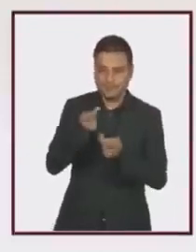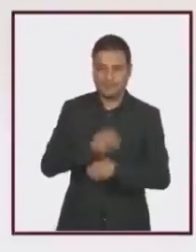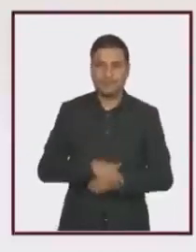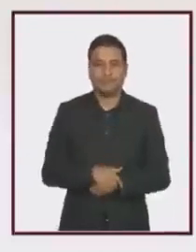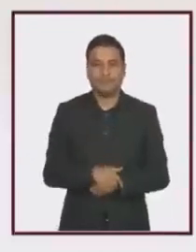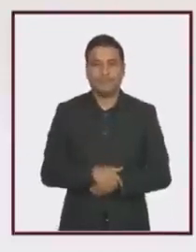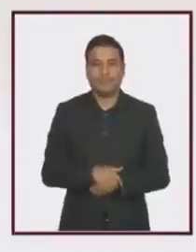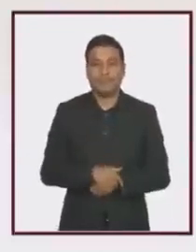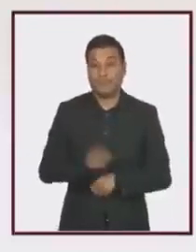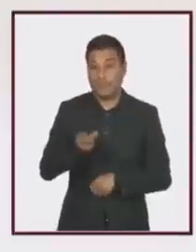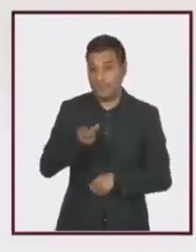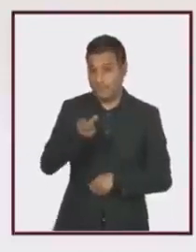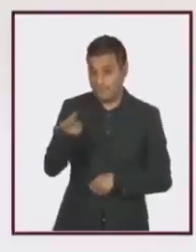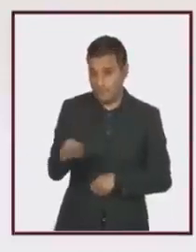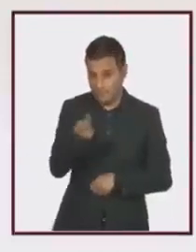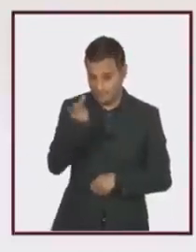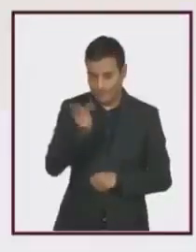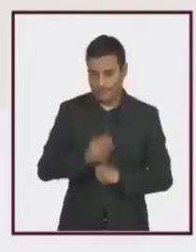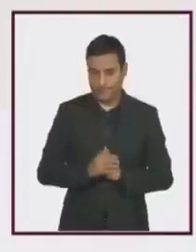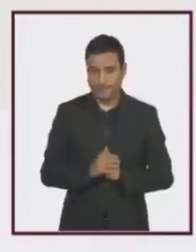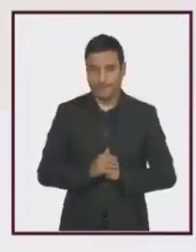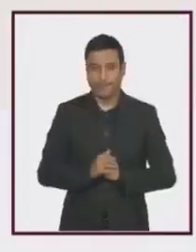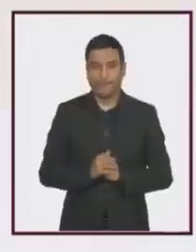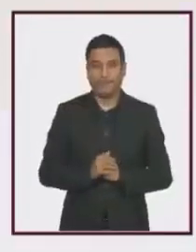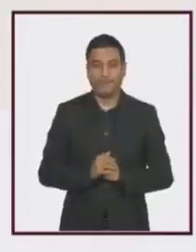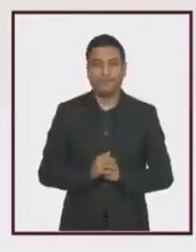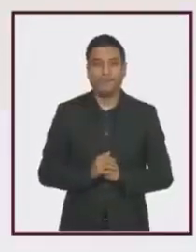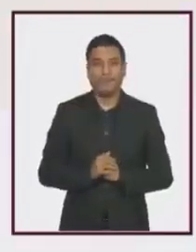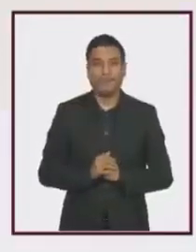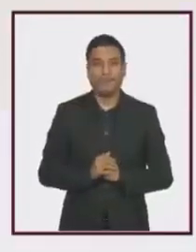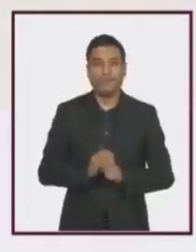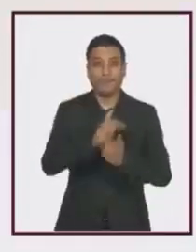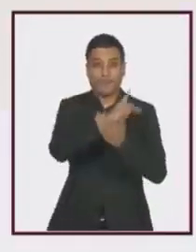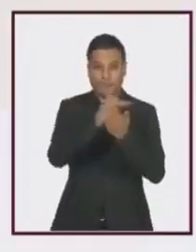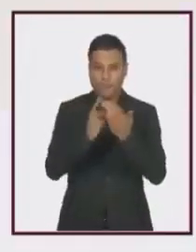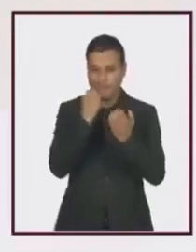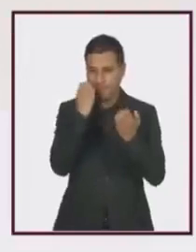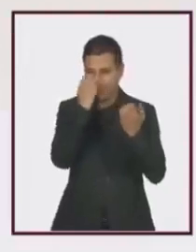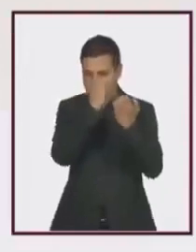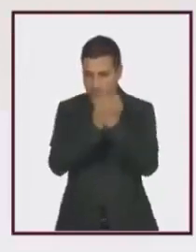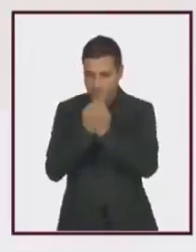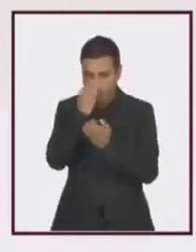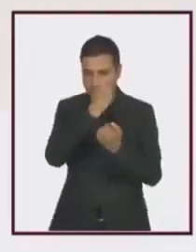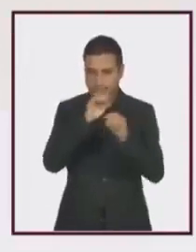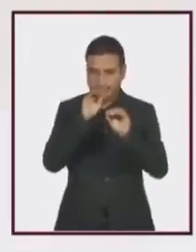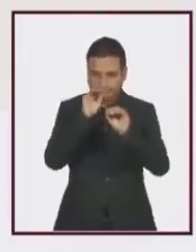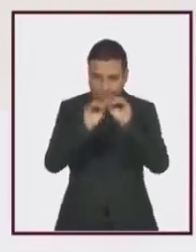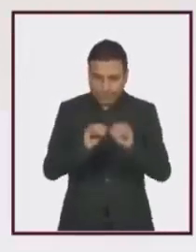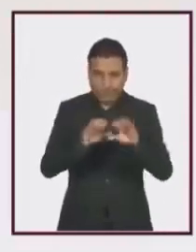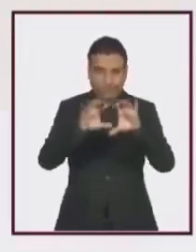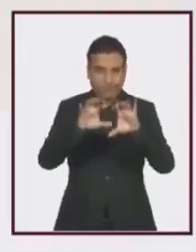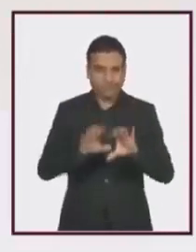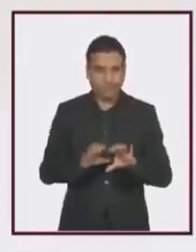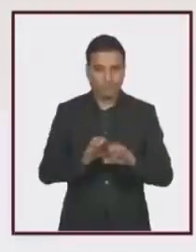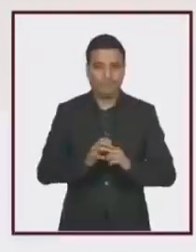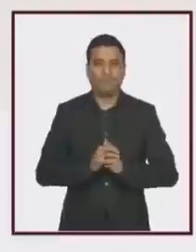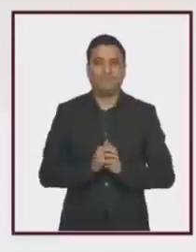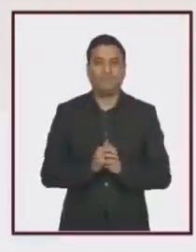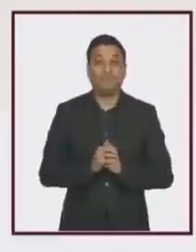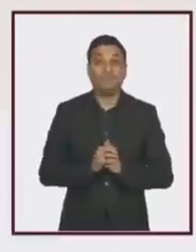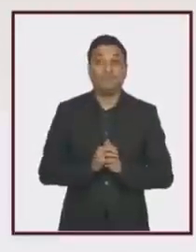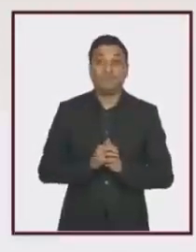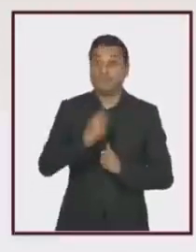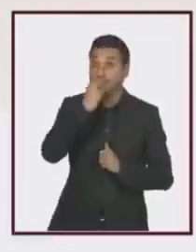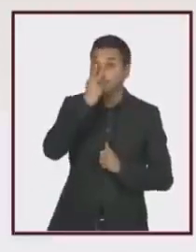La primera es la siguiente. Para la construcción del programa analítico, nos han planteado, entre otras cosas, realizar